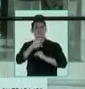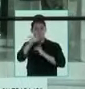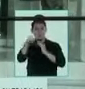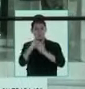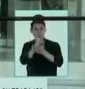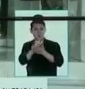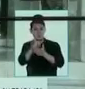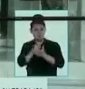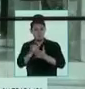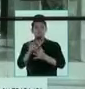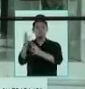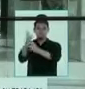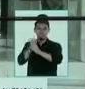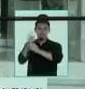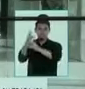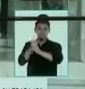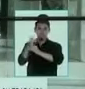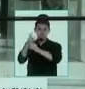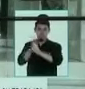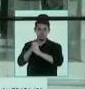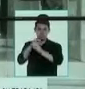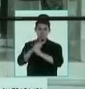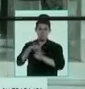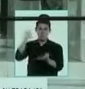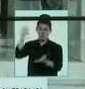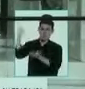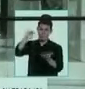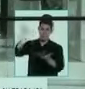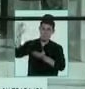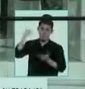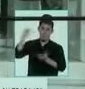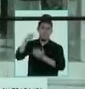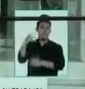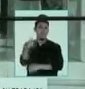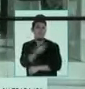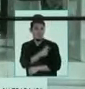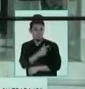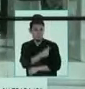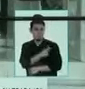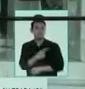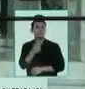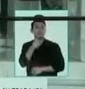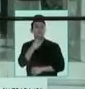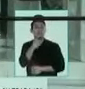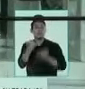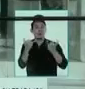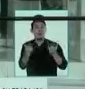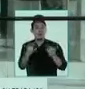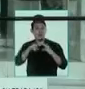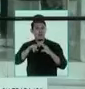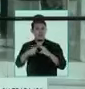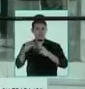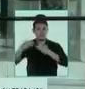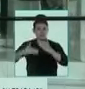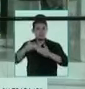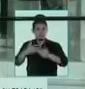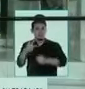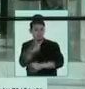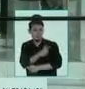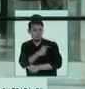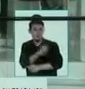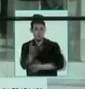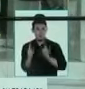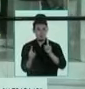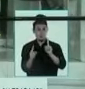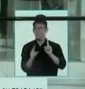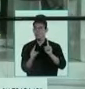Unidos, con los grandes que compraron primero que nosotros, esta letanía y esta sopa de letras, ¿no es cierto?, donde nos dice y nos florea